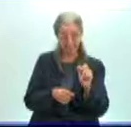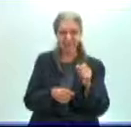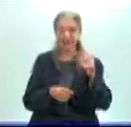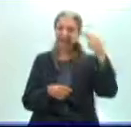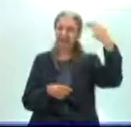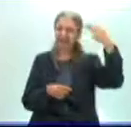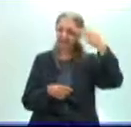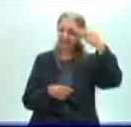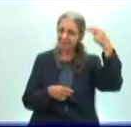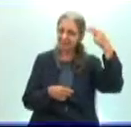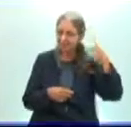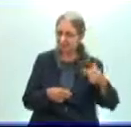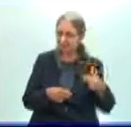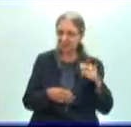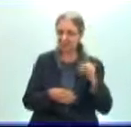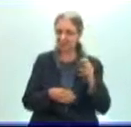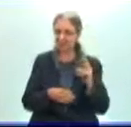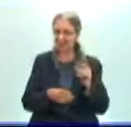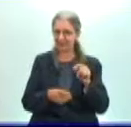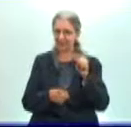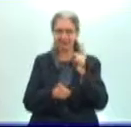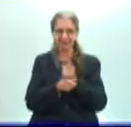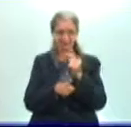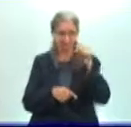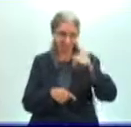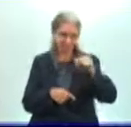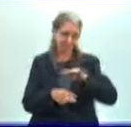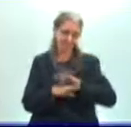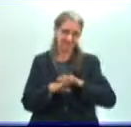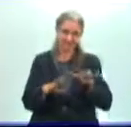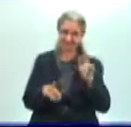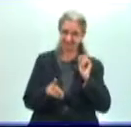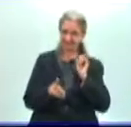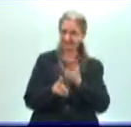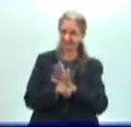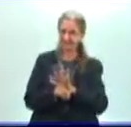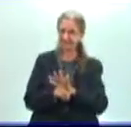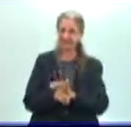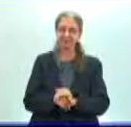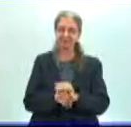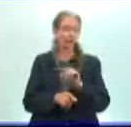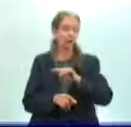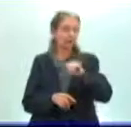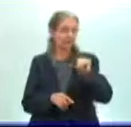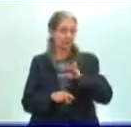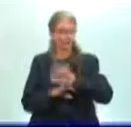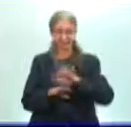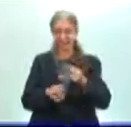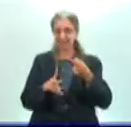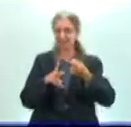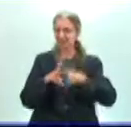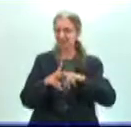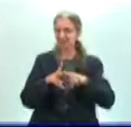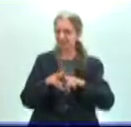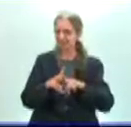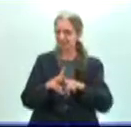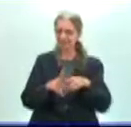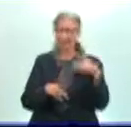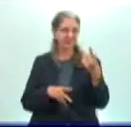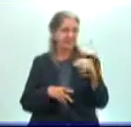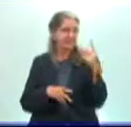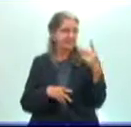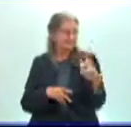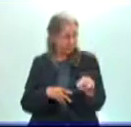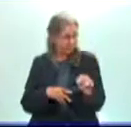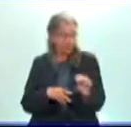matemáticas. Demos comienzo al encuentro de hoy. Ustedes ya han estado resolviendo